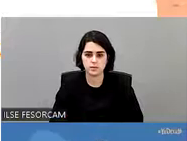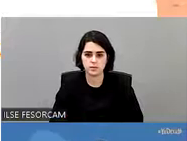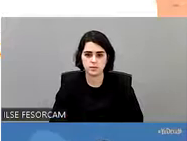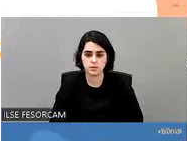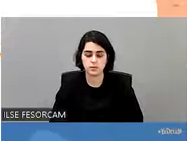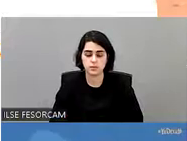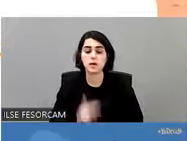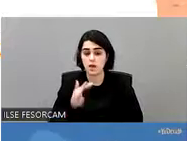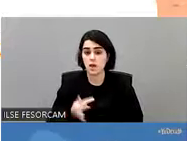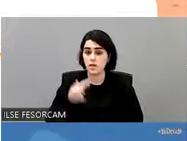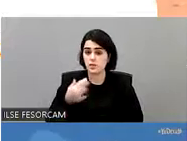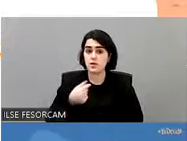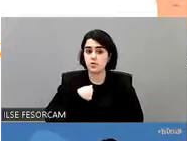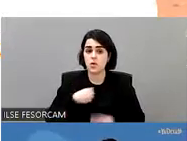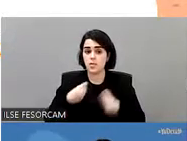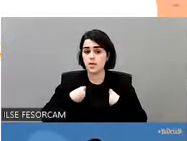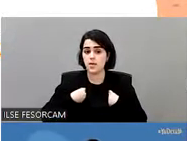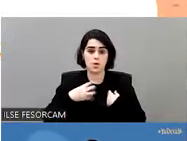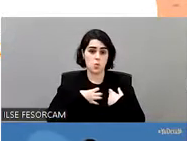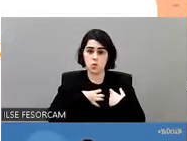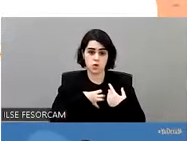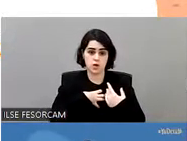¿Y no podría tener una vida?